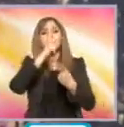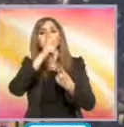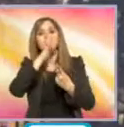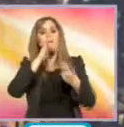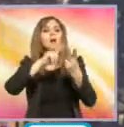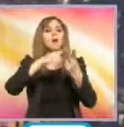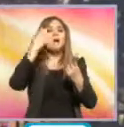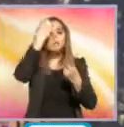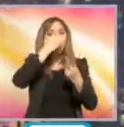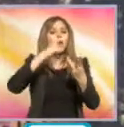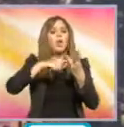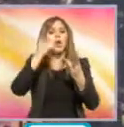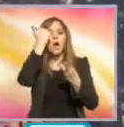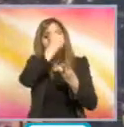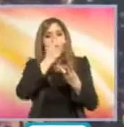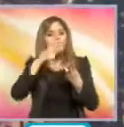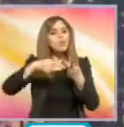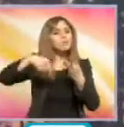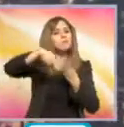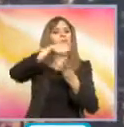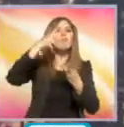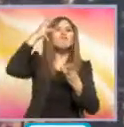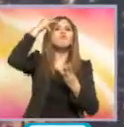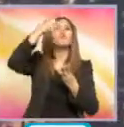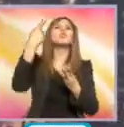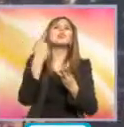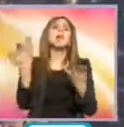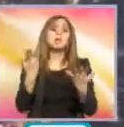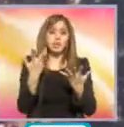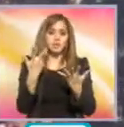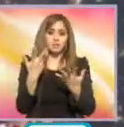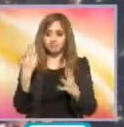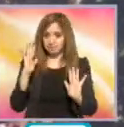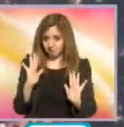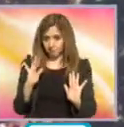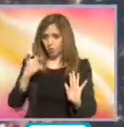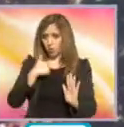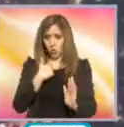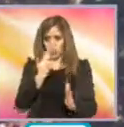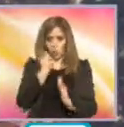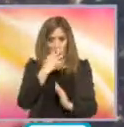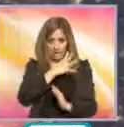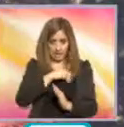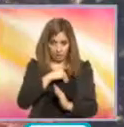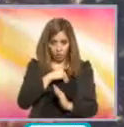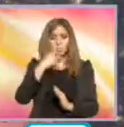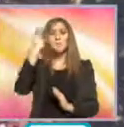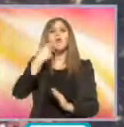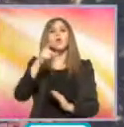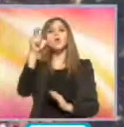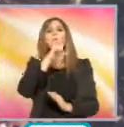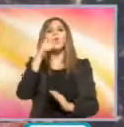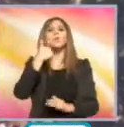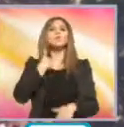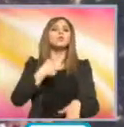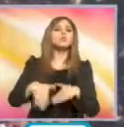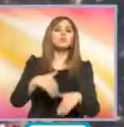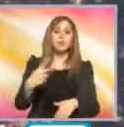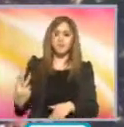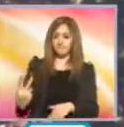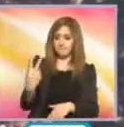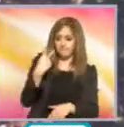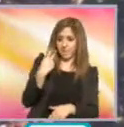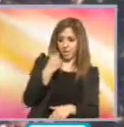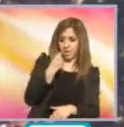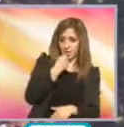en este tipo de sociedad que queremos para futuro. Yo no tengo hijos, pero yo estoy consciente que cada vez que voy caminando en la calle y me veo un niño, yo soy un